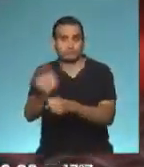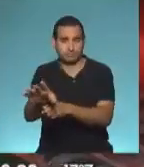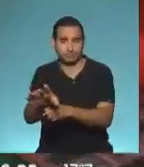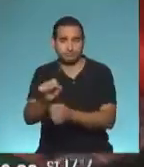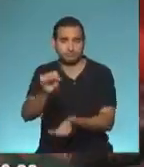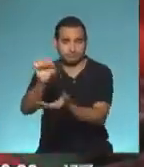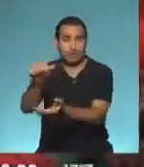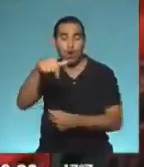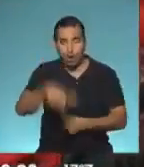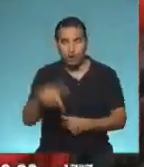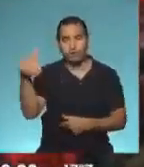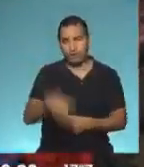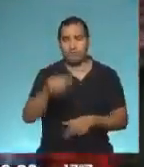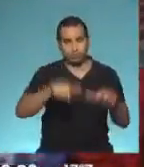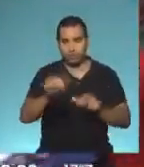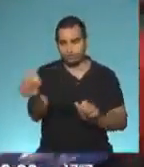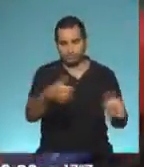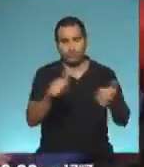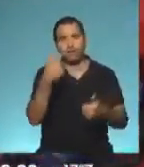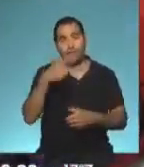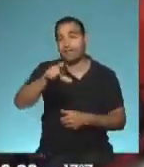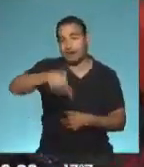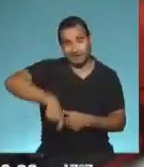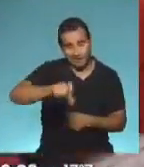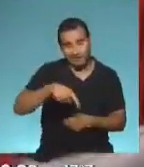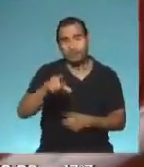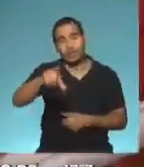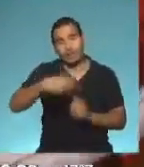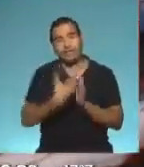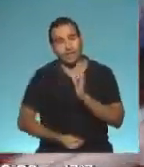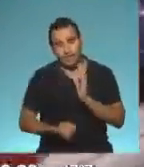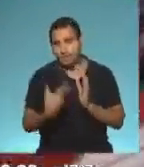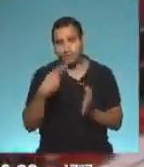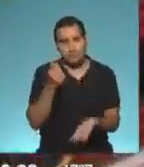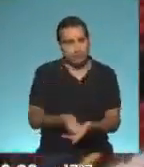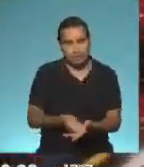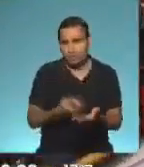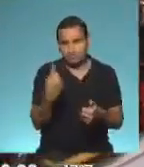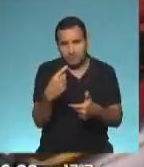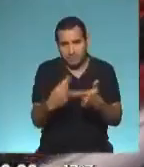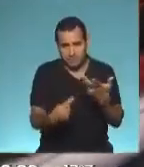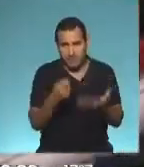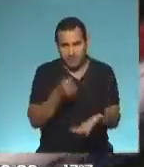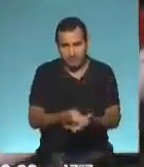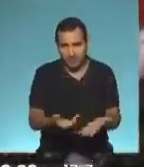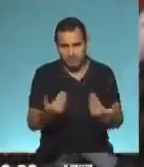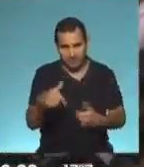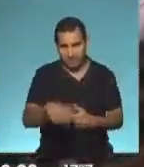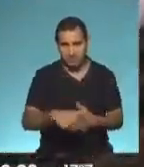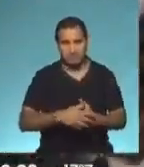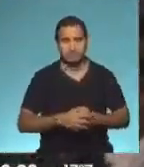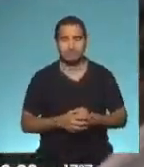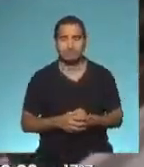empiezan a venga acá ya empiezan por supuesto con tarjetas de crédito de débito en efectivo en fin todo medio de pago que hay que estar a